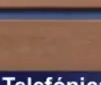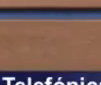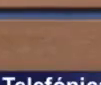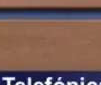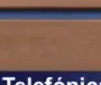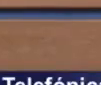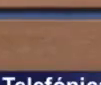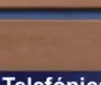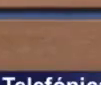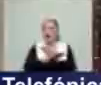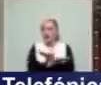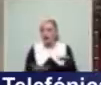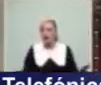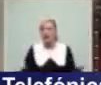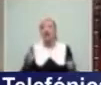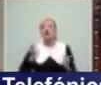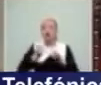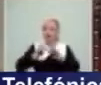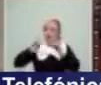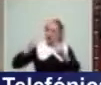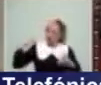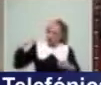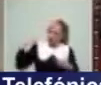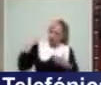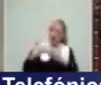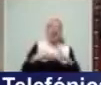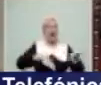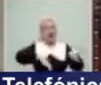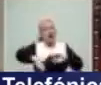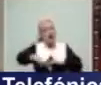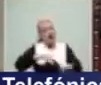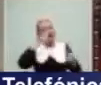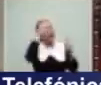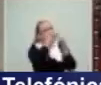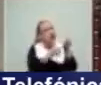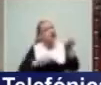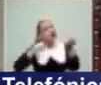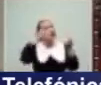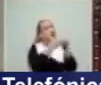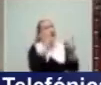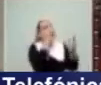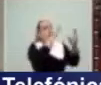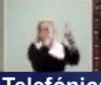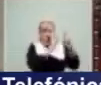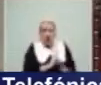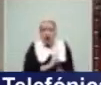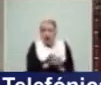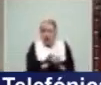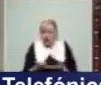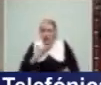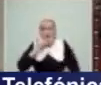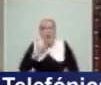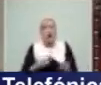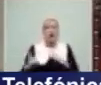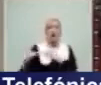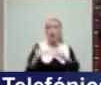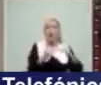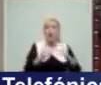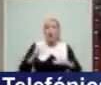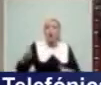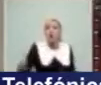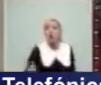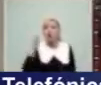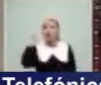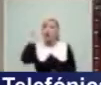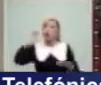manera reiterada. No sé si con mala fe, con ignorancia o con ambas cosas, que los